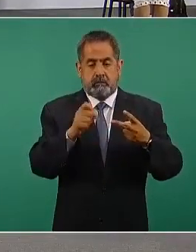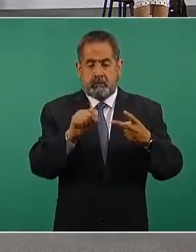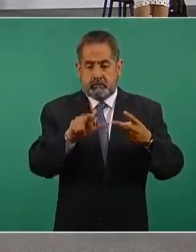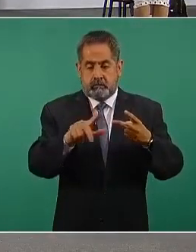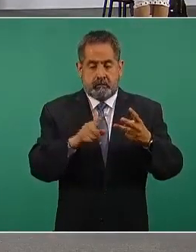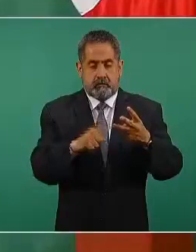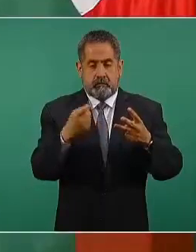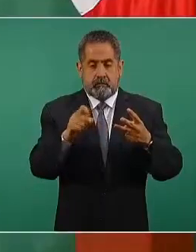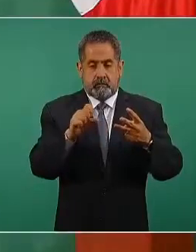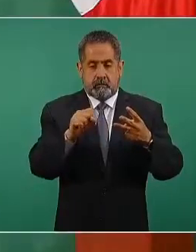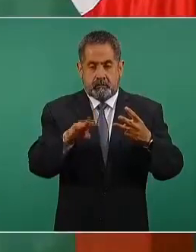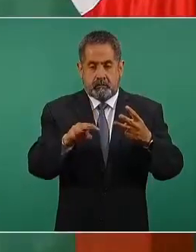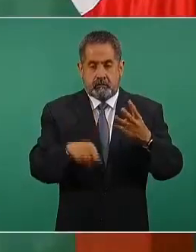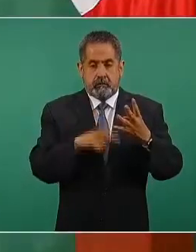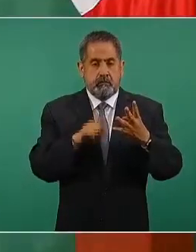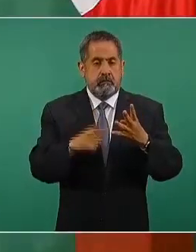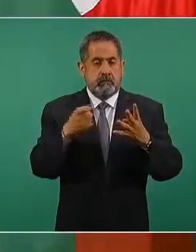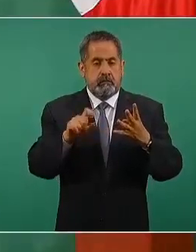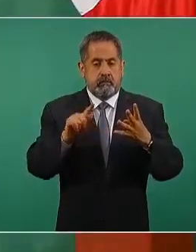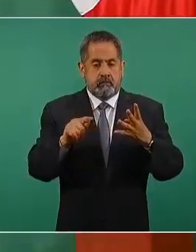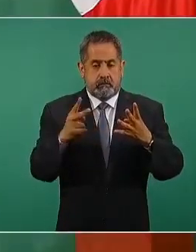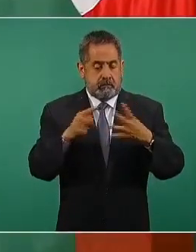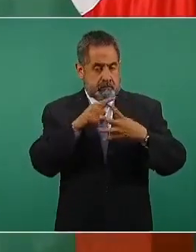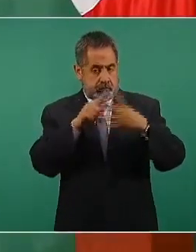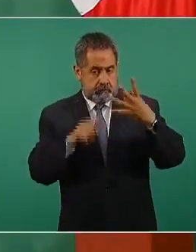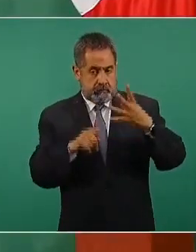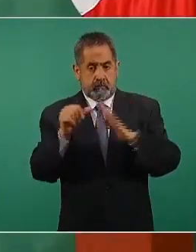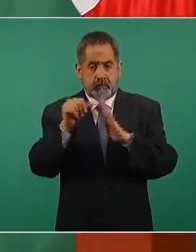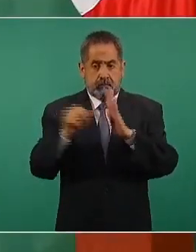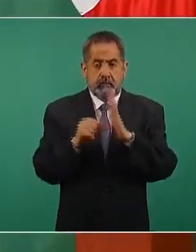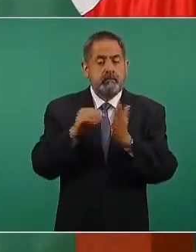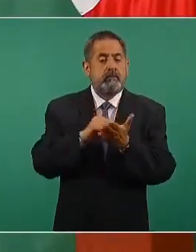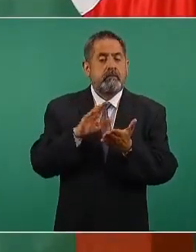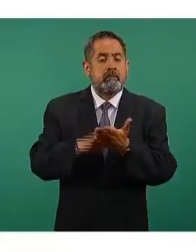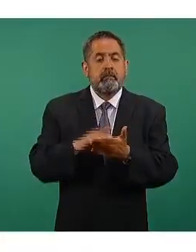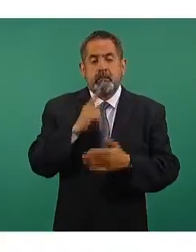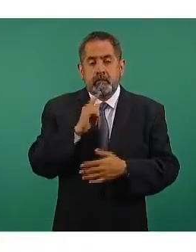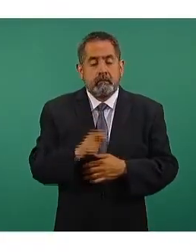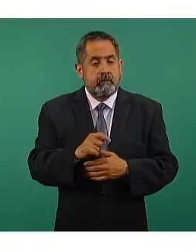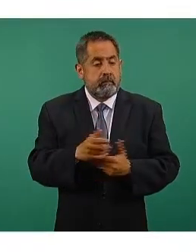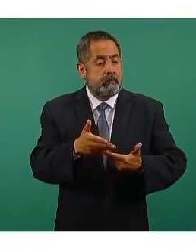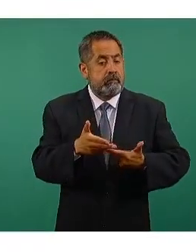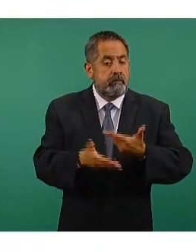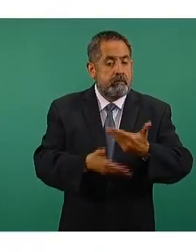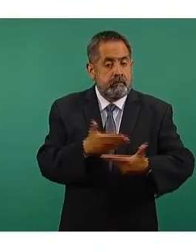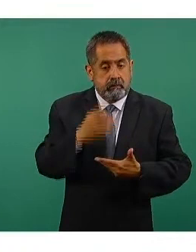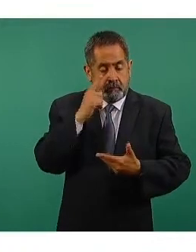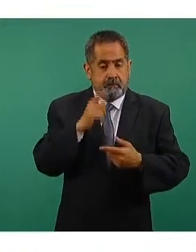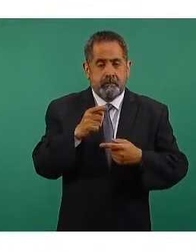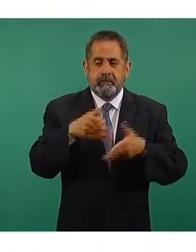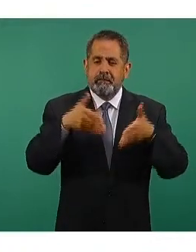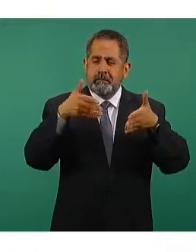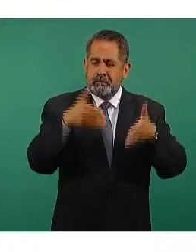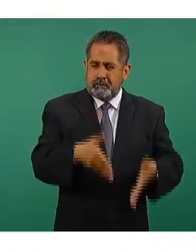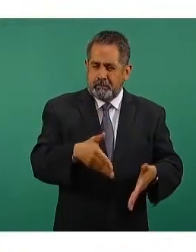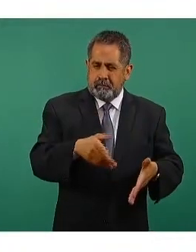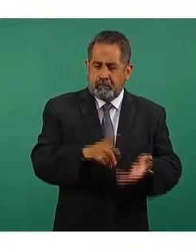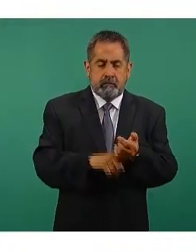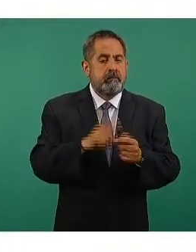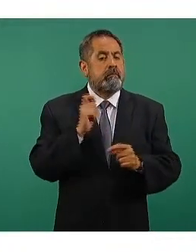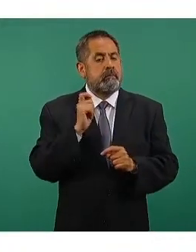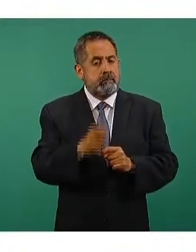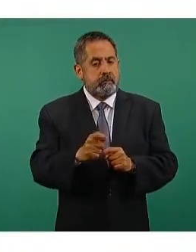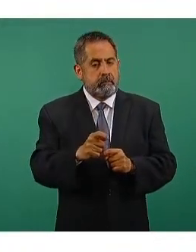168, 169 y 172, se establece que los servicios funerarios son una